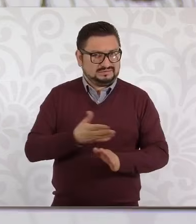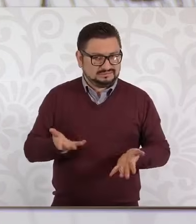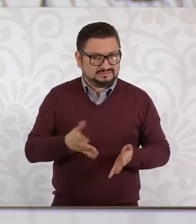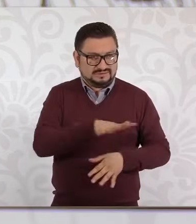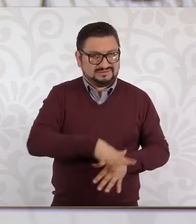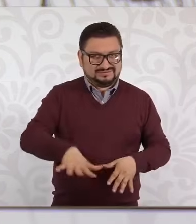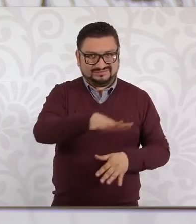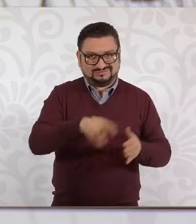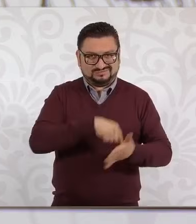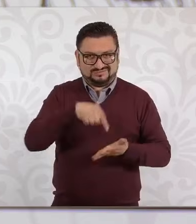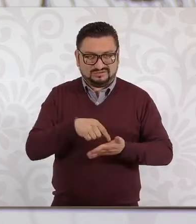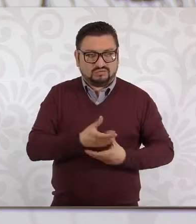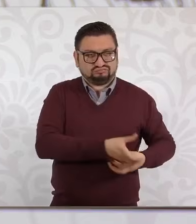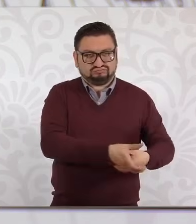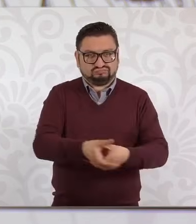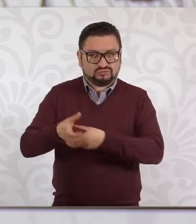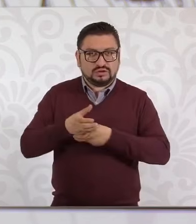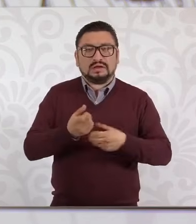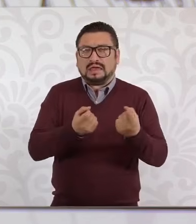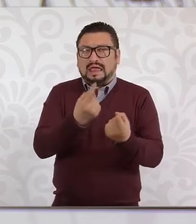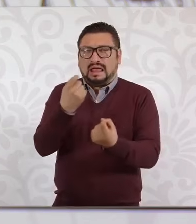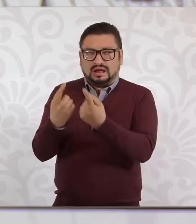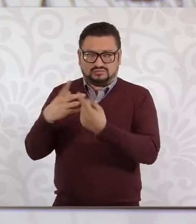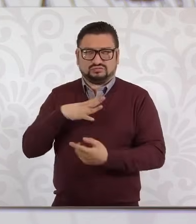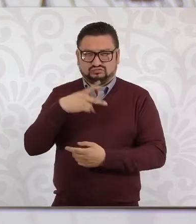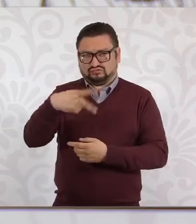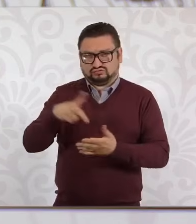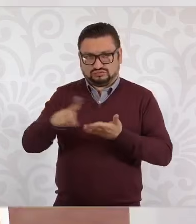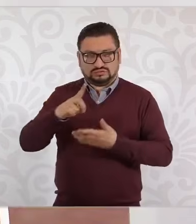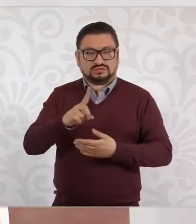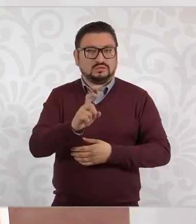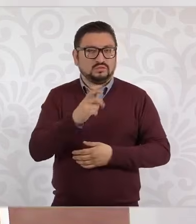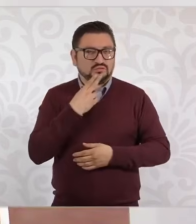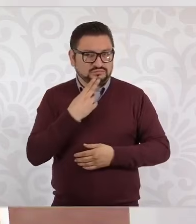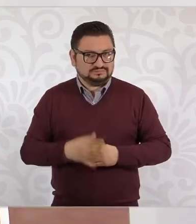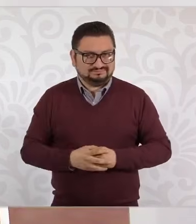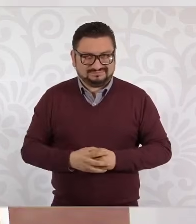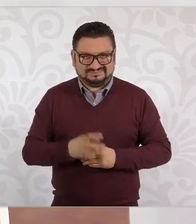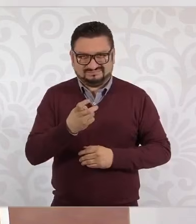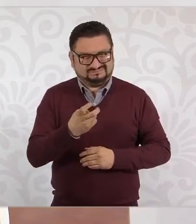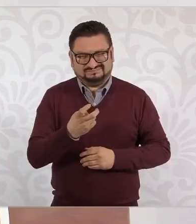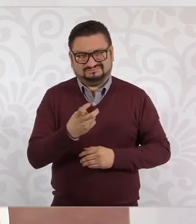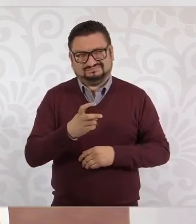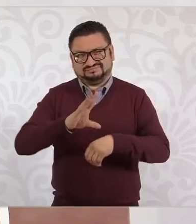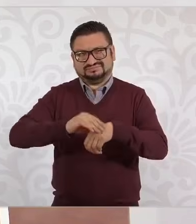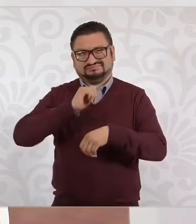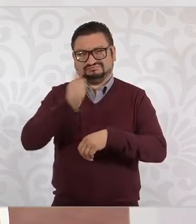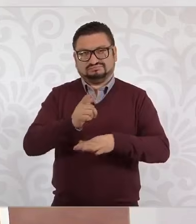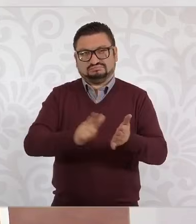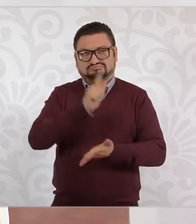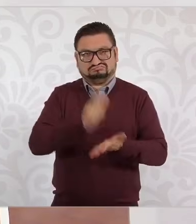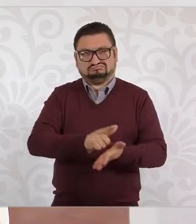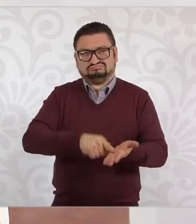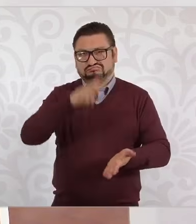de riego, con otros que tenían derechos de agua. Bueno, eso ya no se permite, ya está prohibido por la